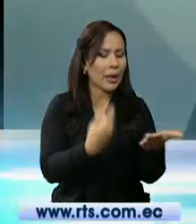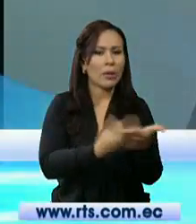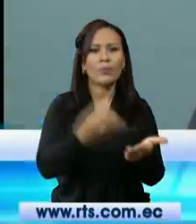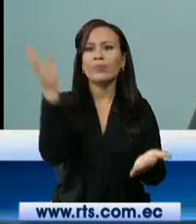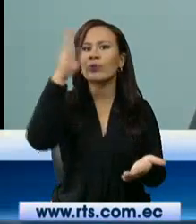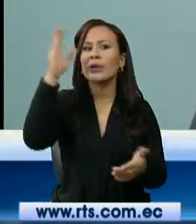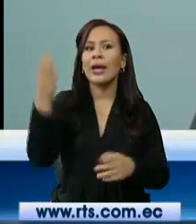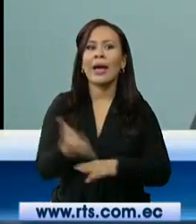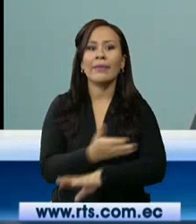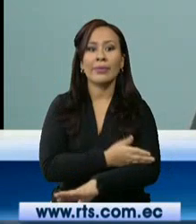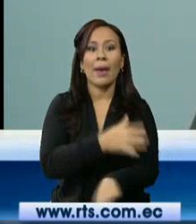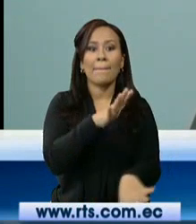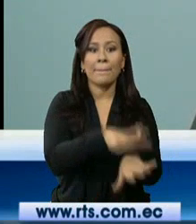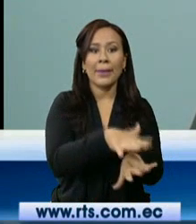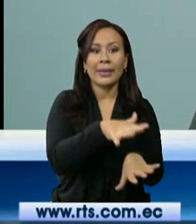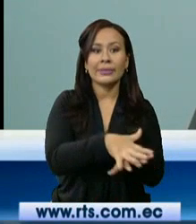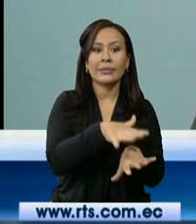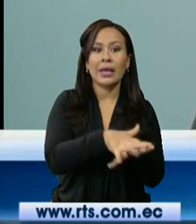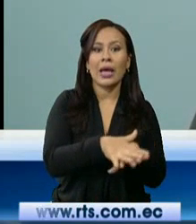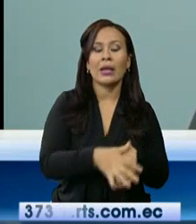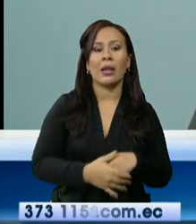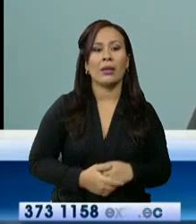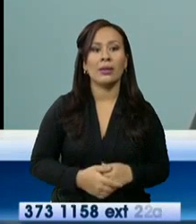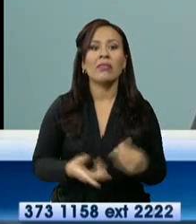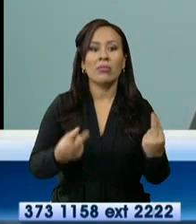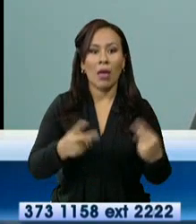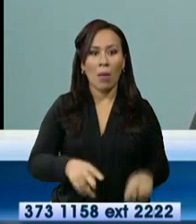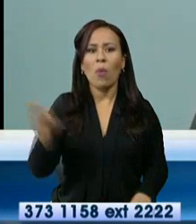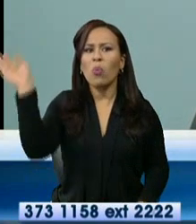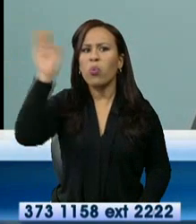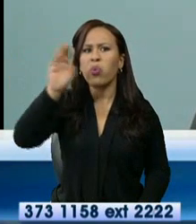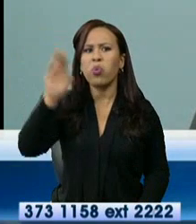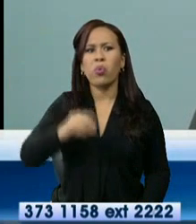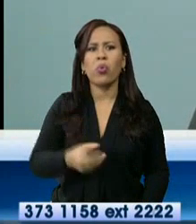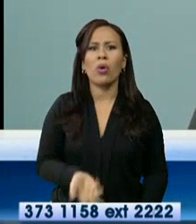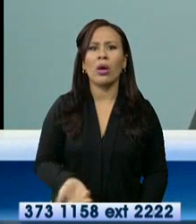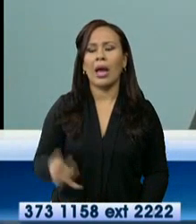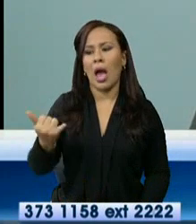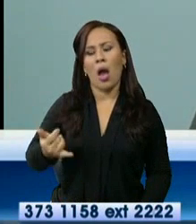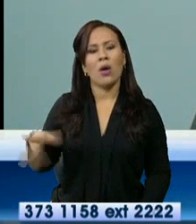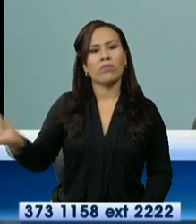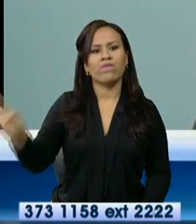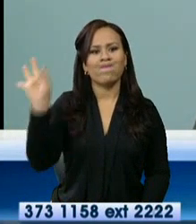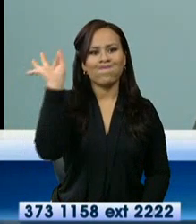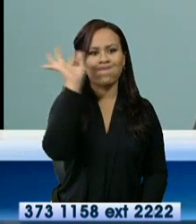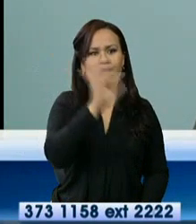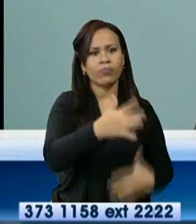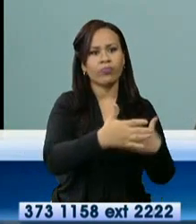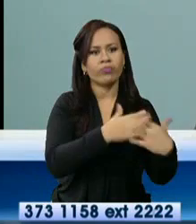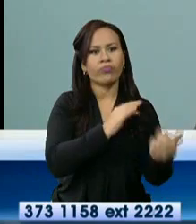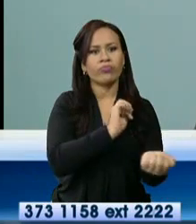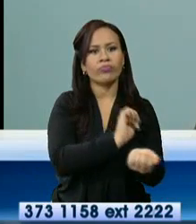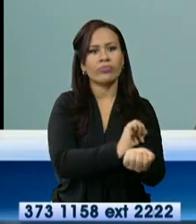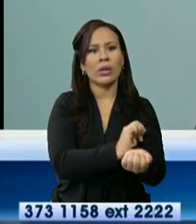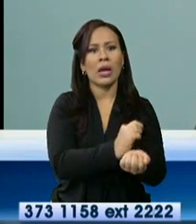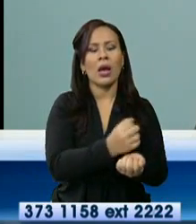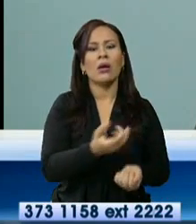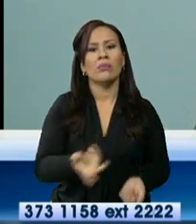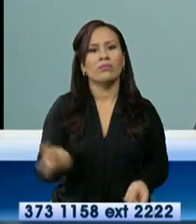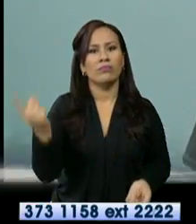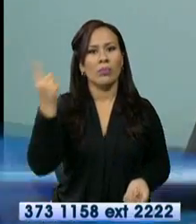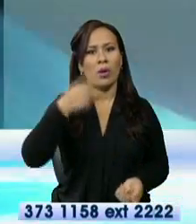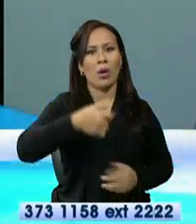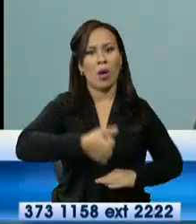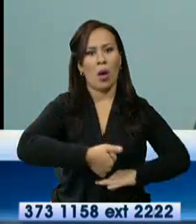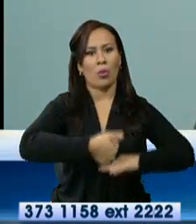la provincia de Machala, de la unidad penal de Machala, razón por la cual se van a ser trasladados posteriores días también para ponerlos a órdenes de las